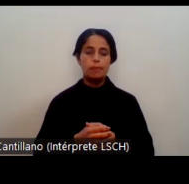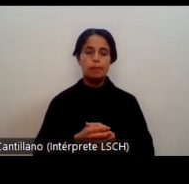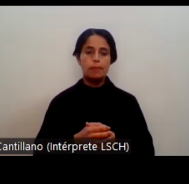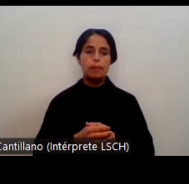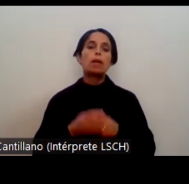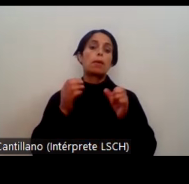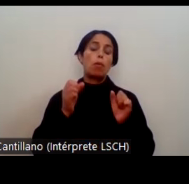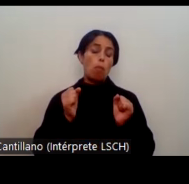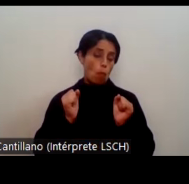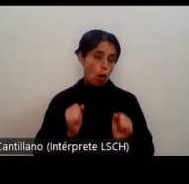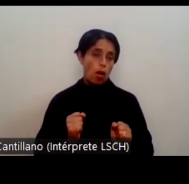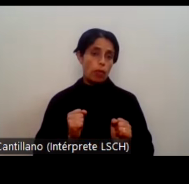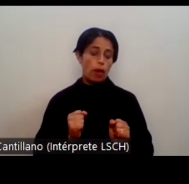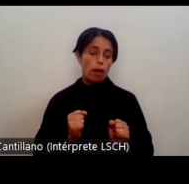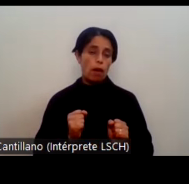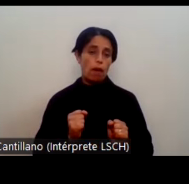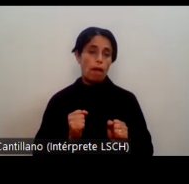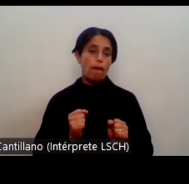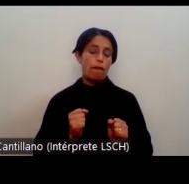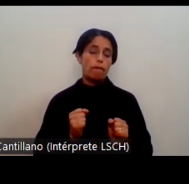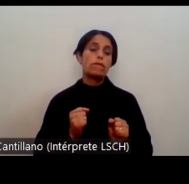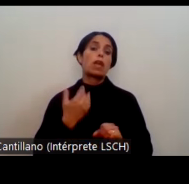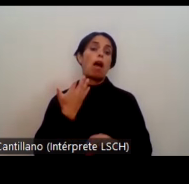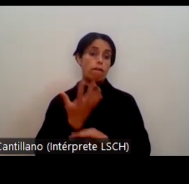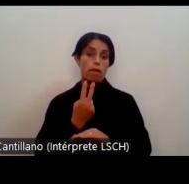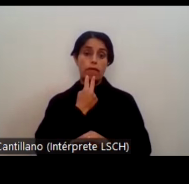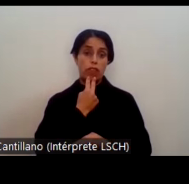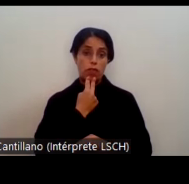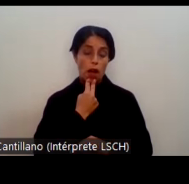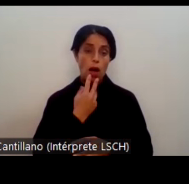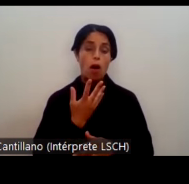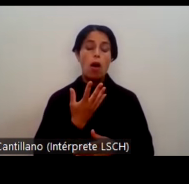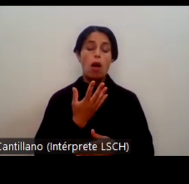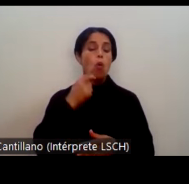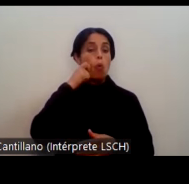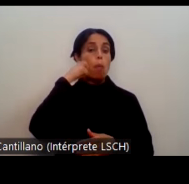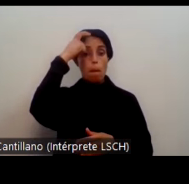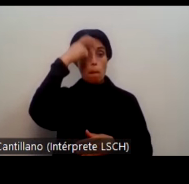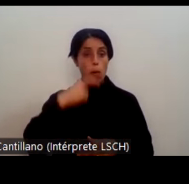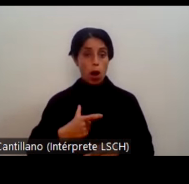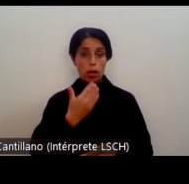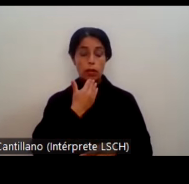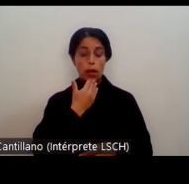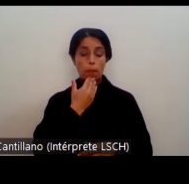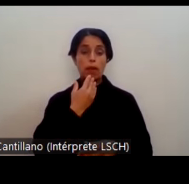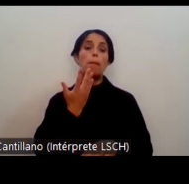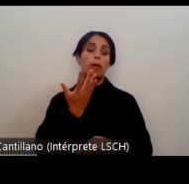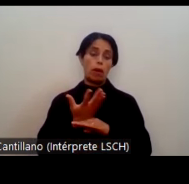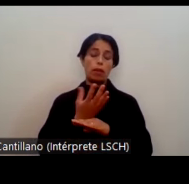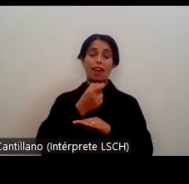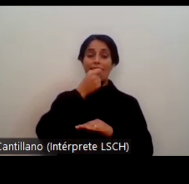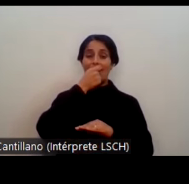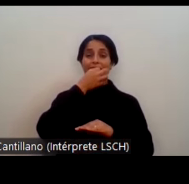o reforzar la existencia humana. Y no solamente la existencia humana, sino que la fertilidad vegetal, la